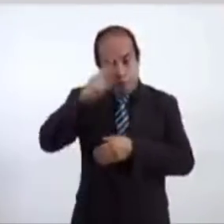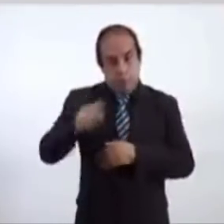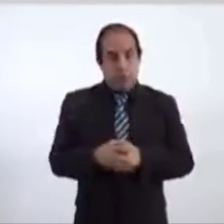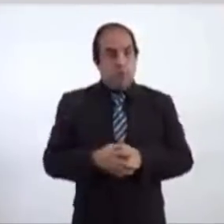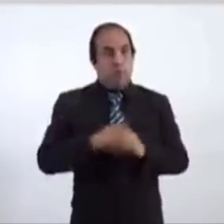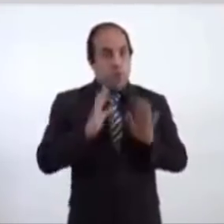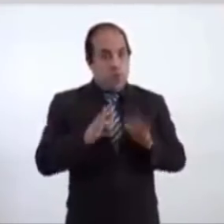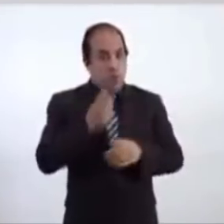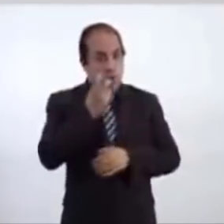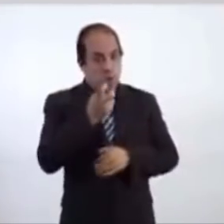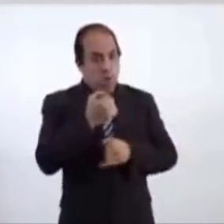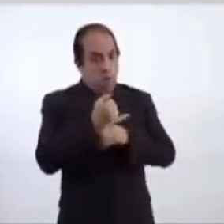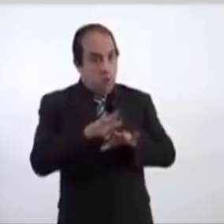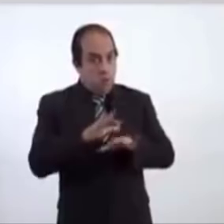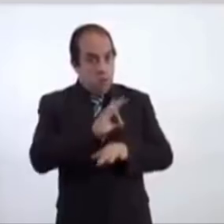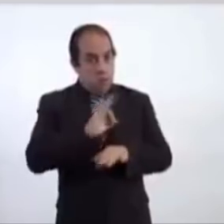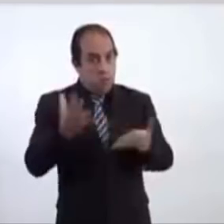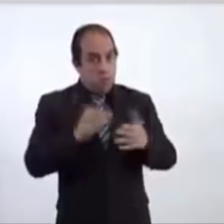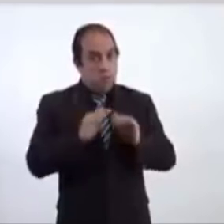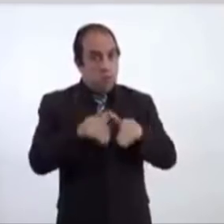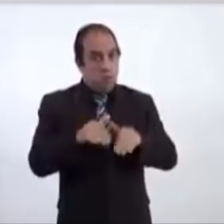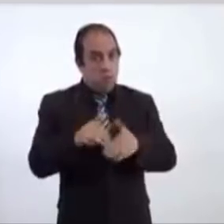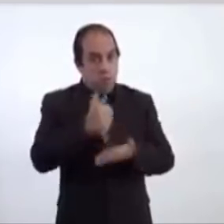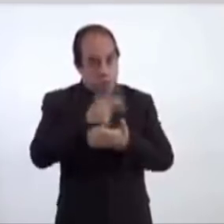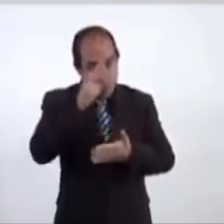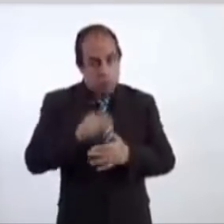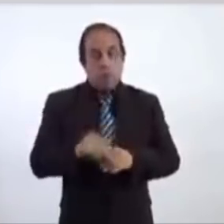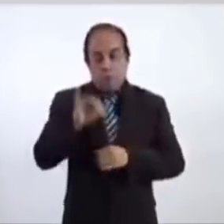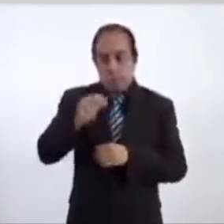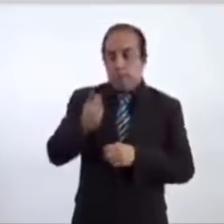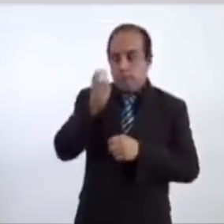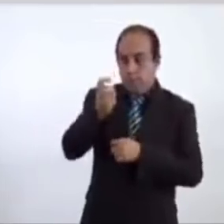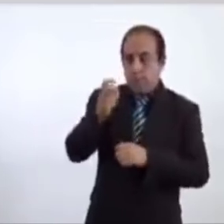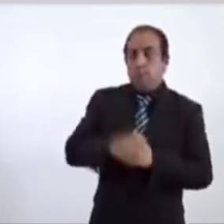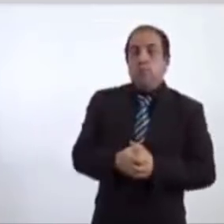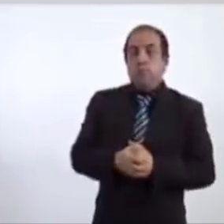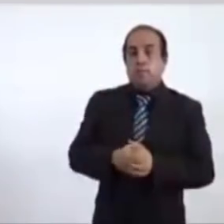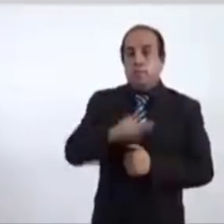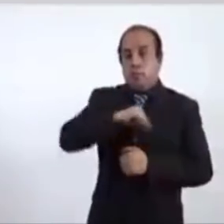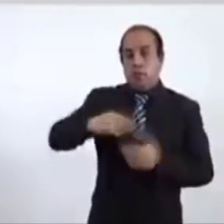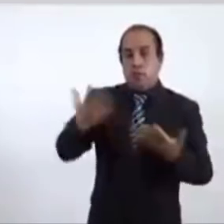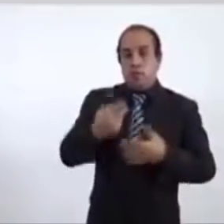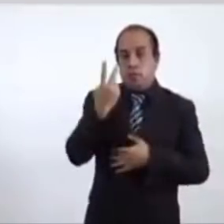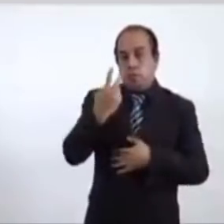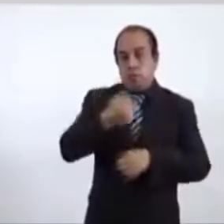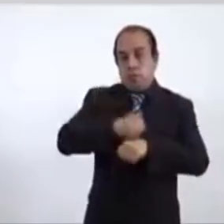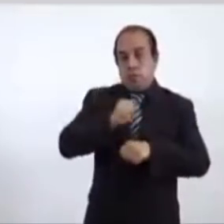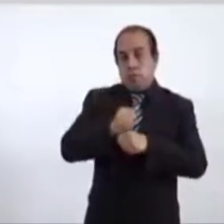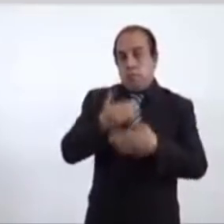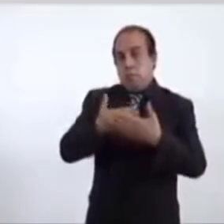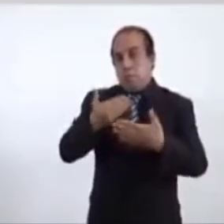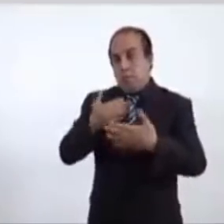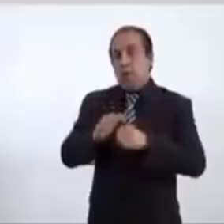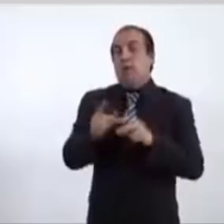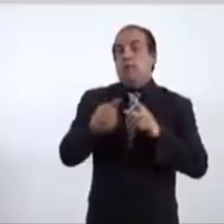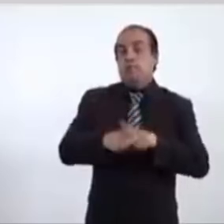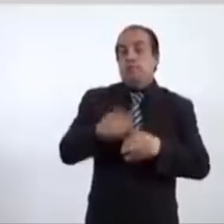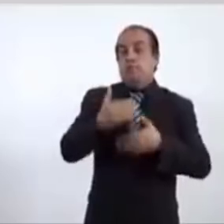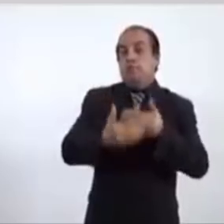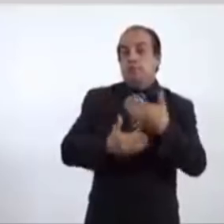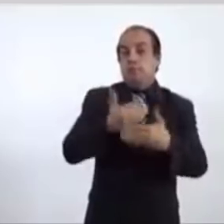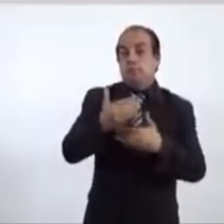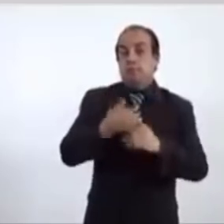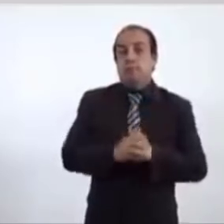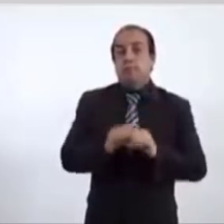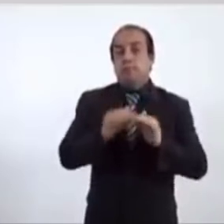harán el registro de la Ciudad de México. Sí, exactamente. Ya lo estamos haciendo desde hace prácticamente 2 semanas que iniciamos este proceso y